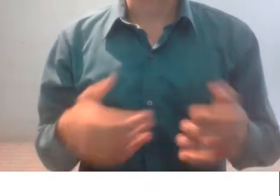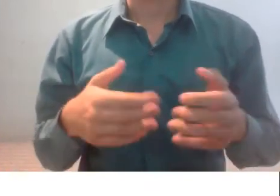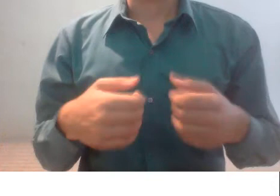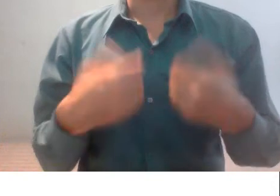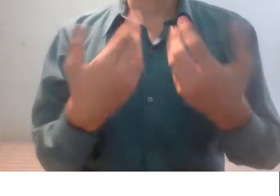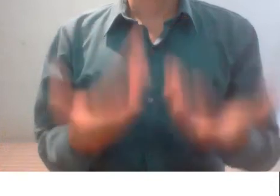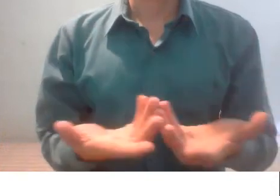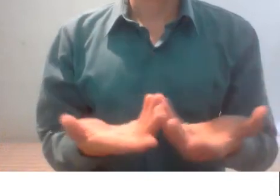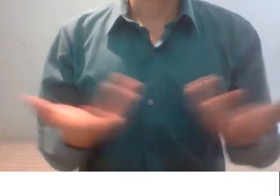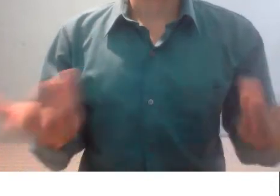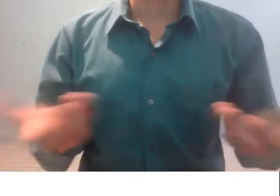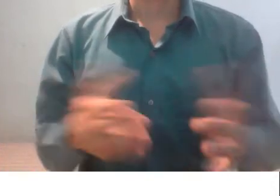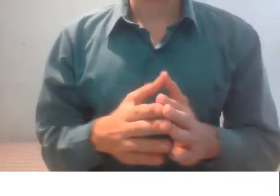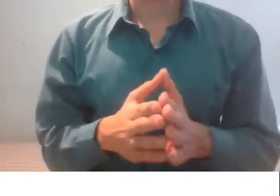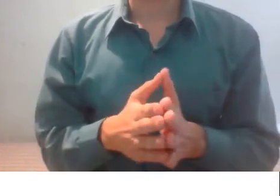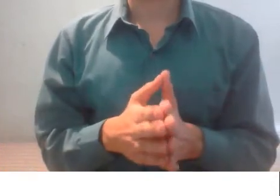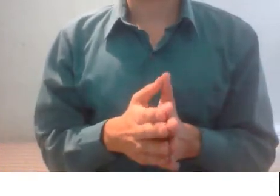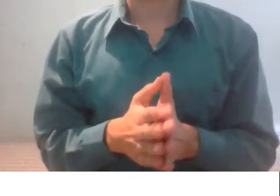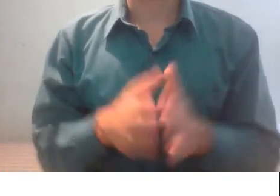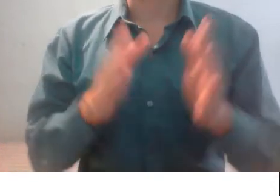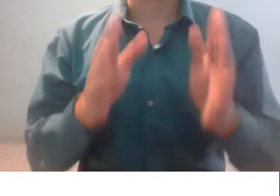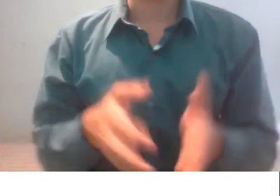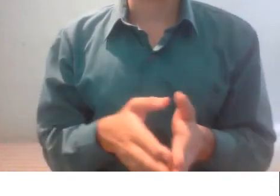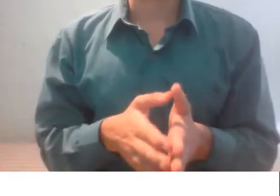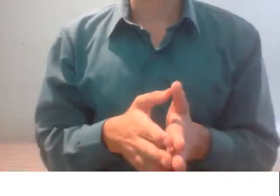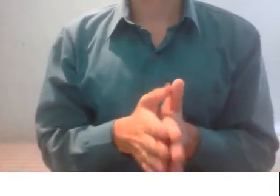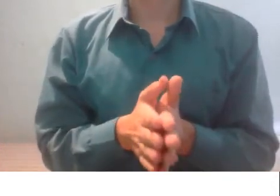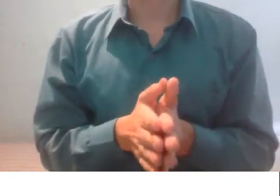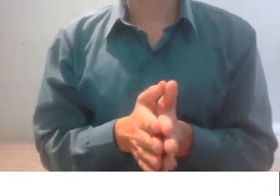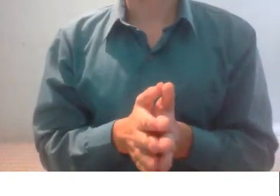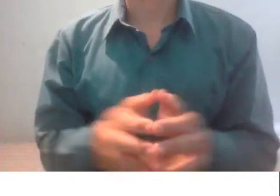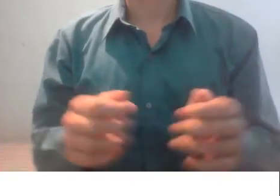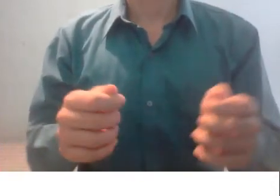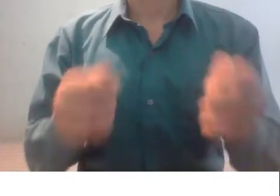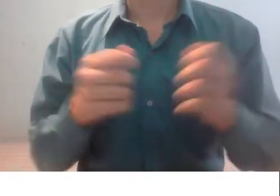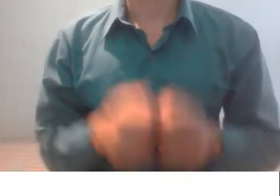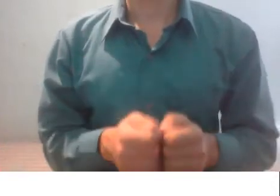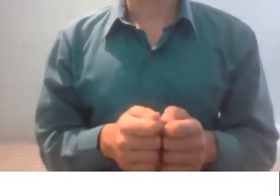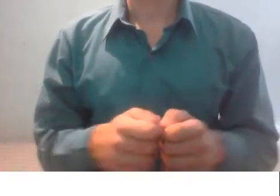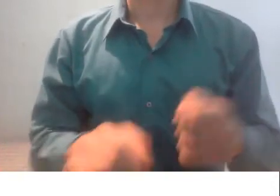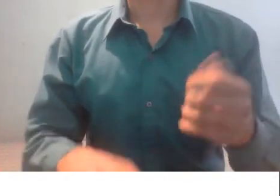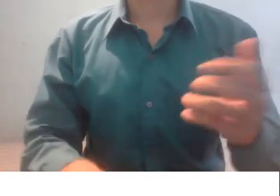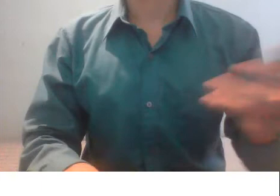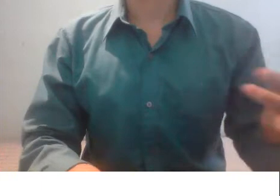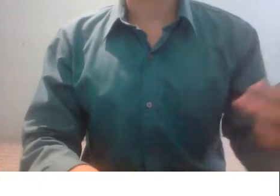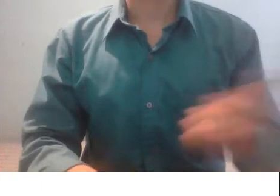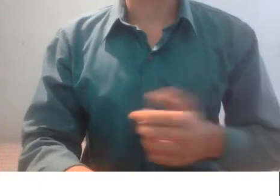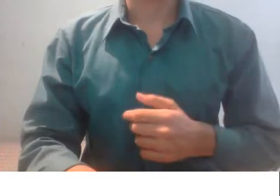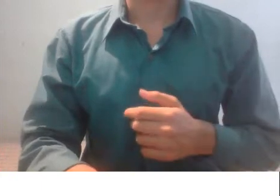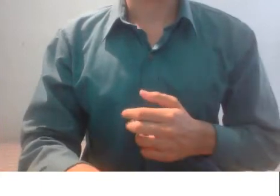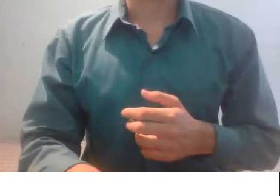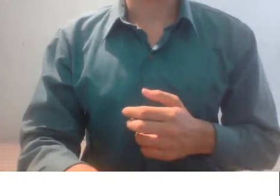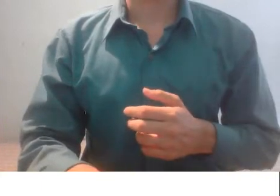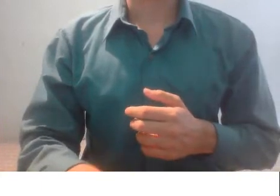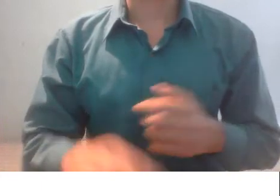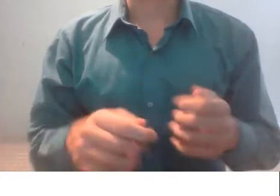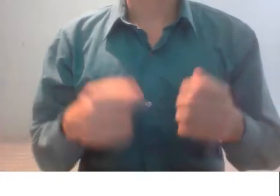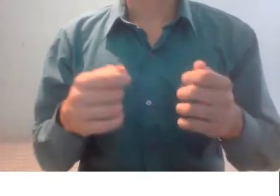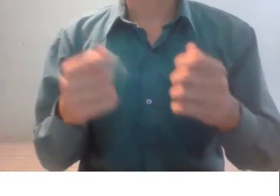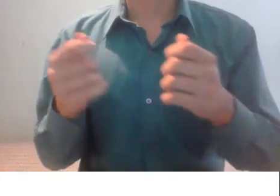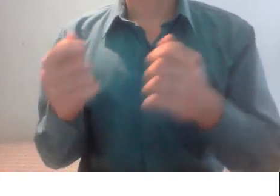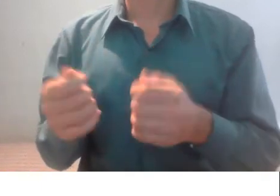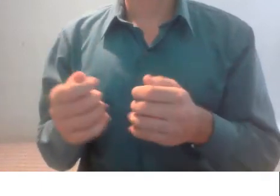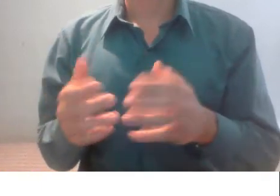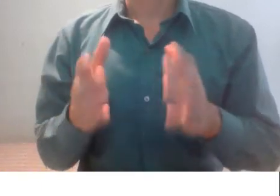servicios. Esto se debe a algo tan sencillo como que, bueno, la demanda de este tipo de cosas se vino abajo, ya que las personas se estaban quedando en casa, o una